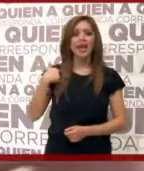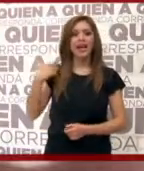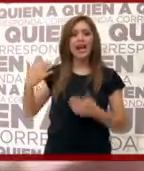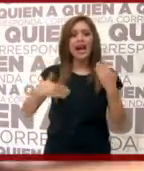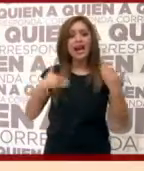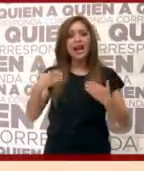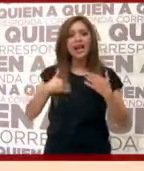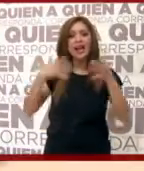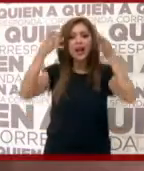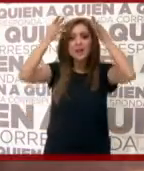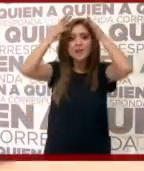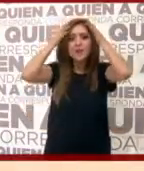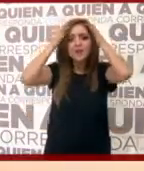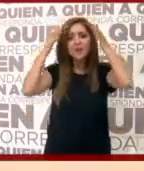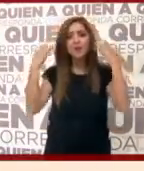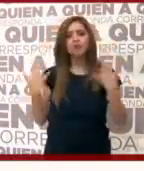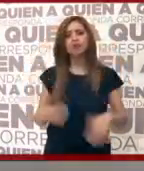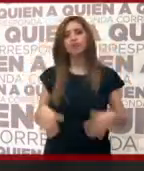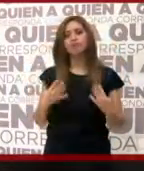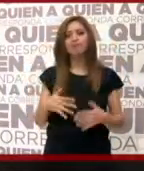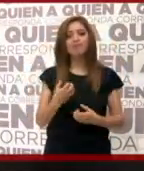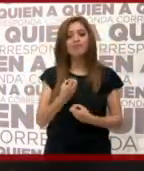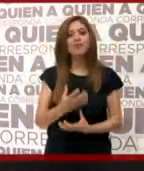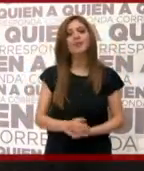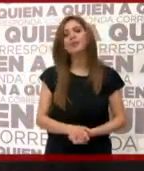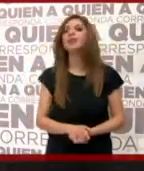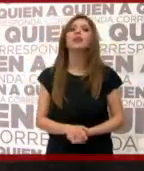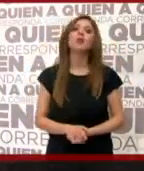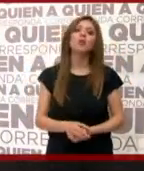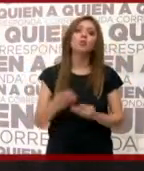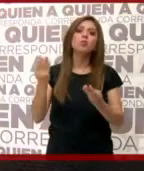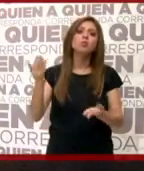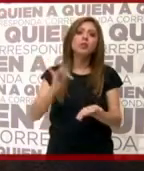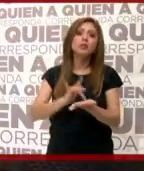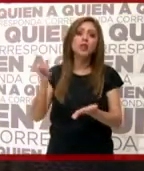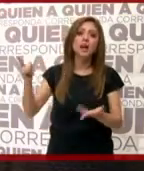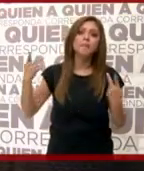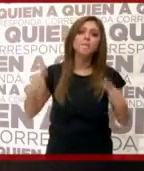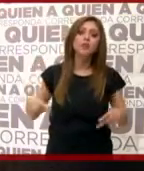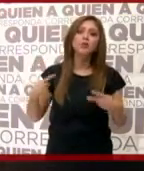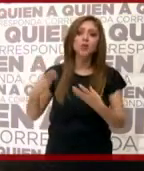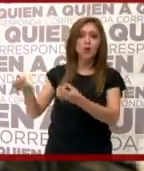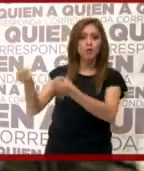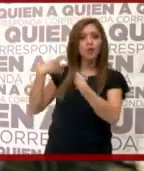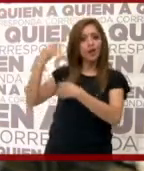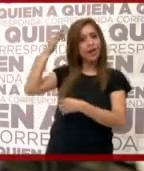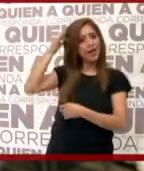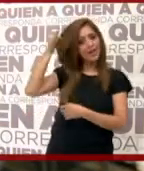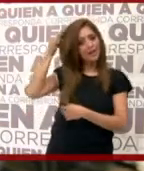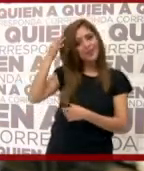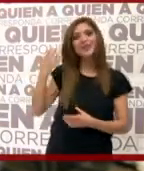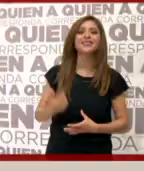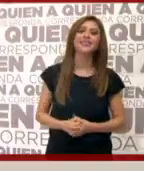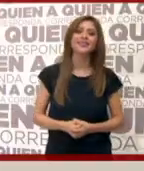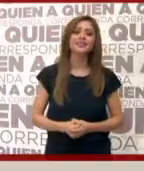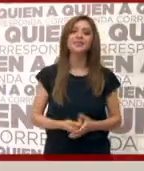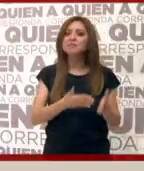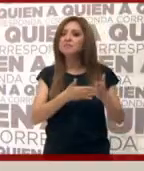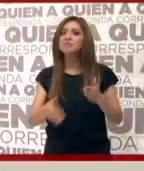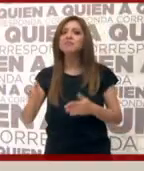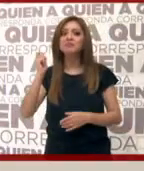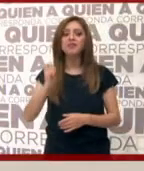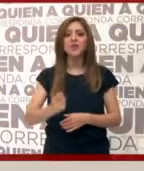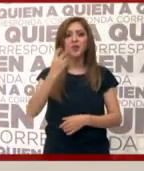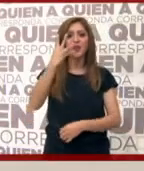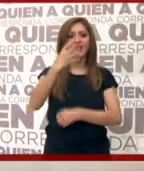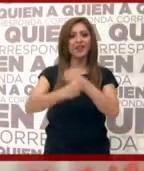no tiene palabras. Muchas gracias que me donó mi cabello porque ya tengo cabello. Todo esto sucedió durante el cuarto